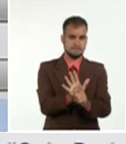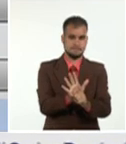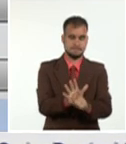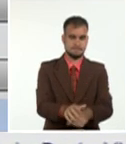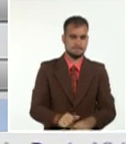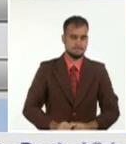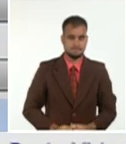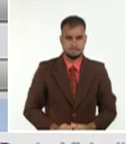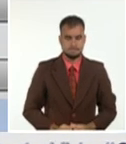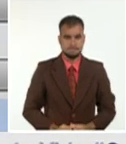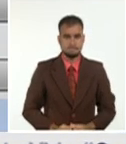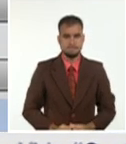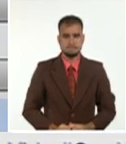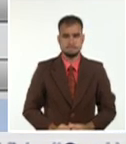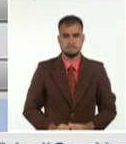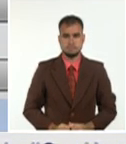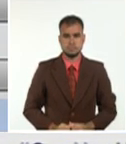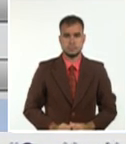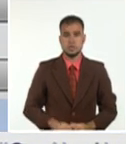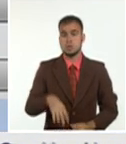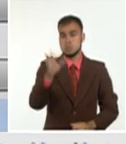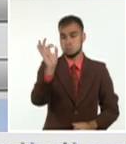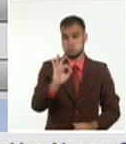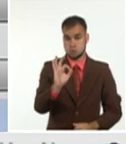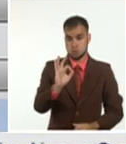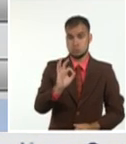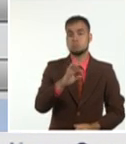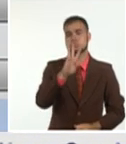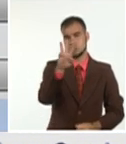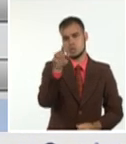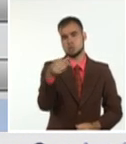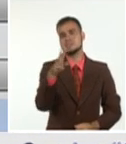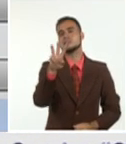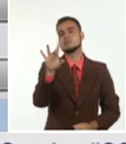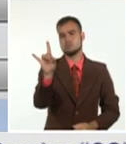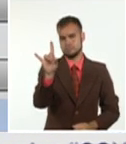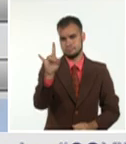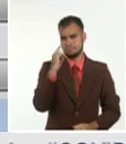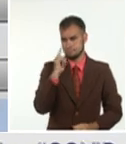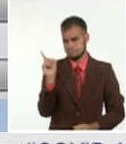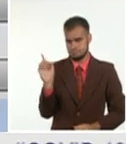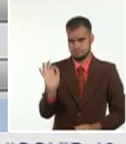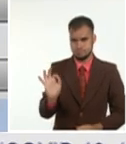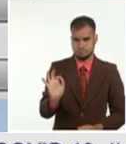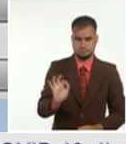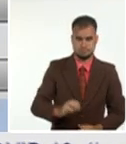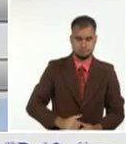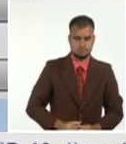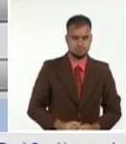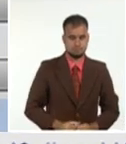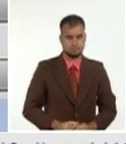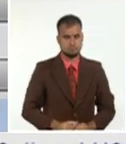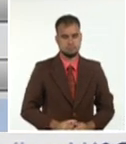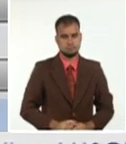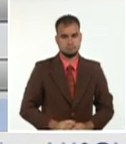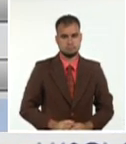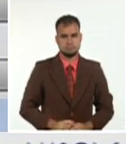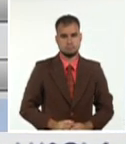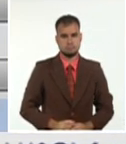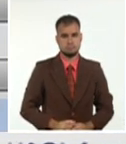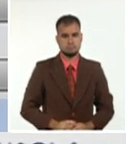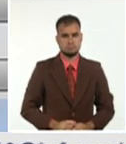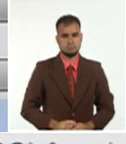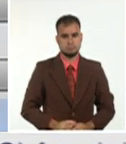hace que el 3,39% de las muestras analizadas hayan